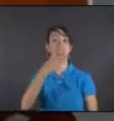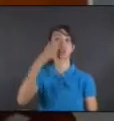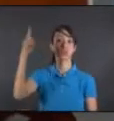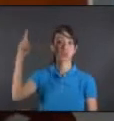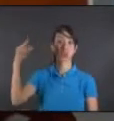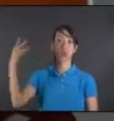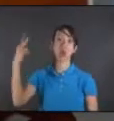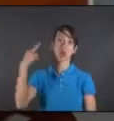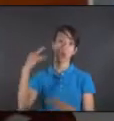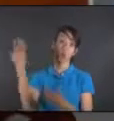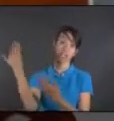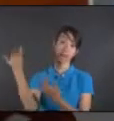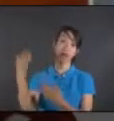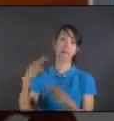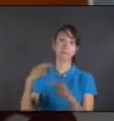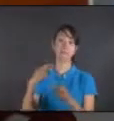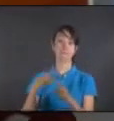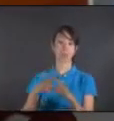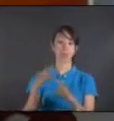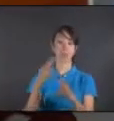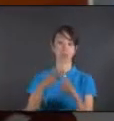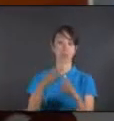ti.